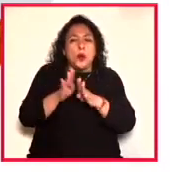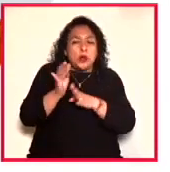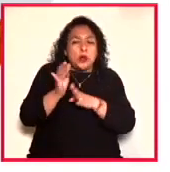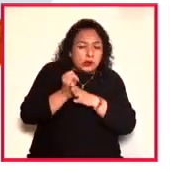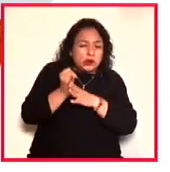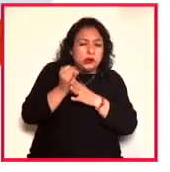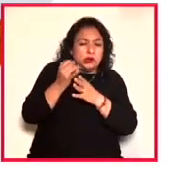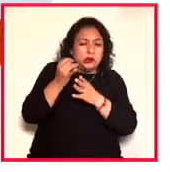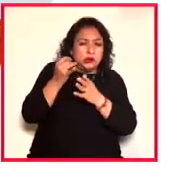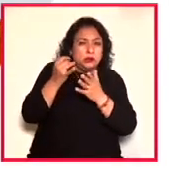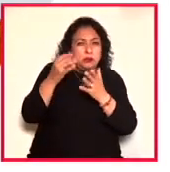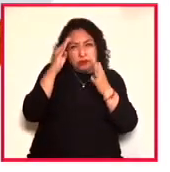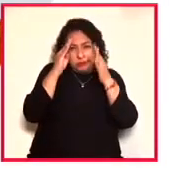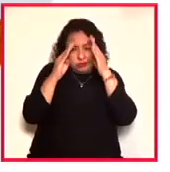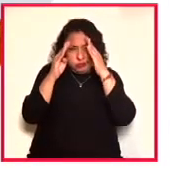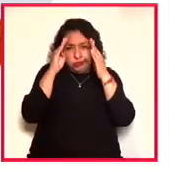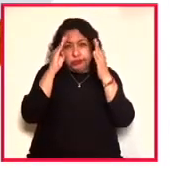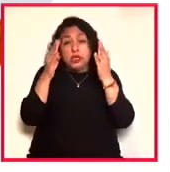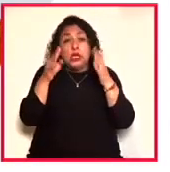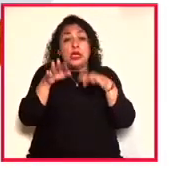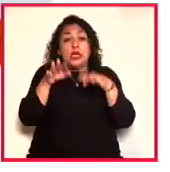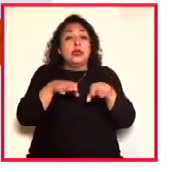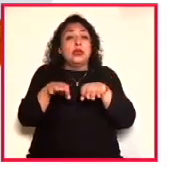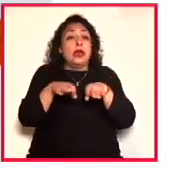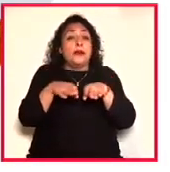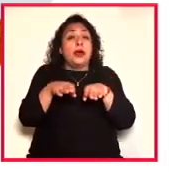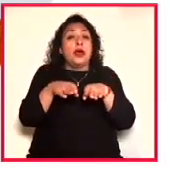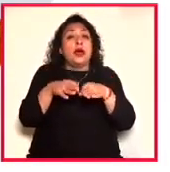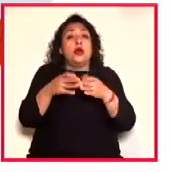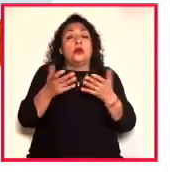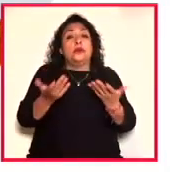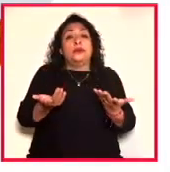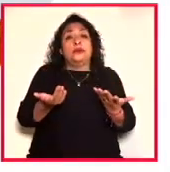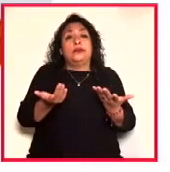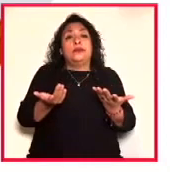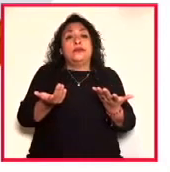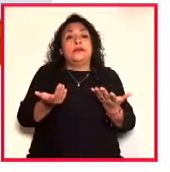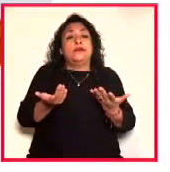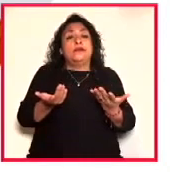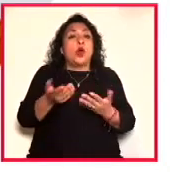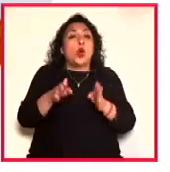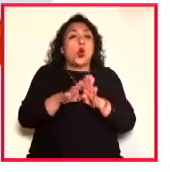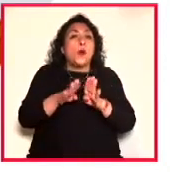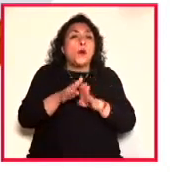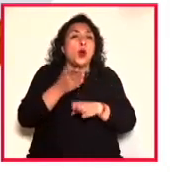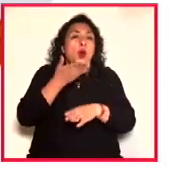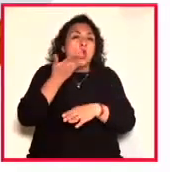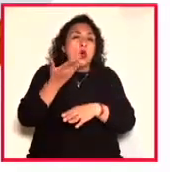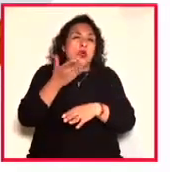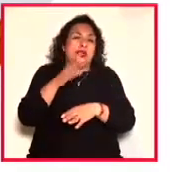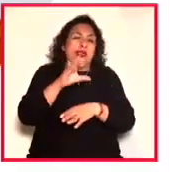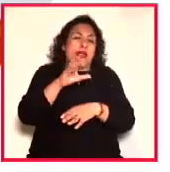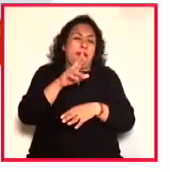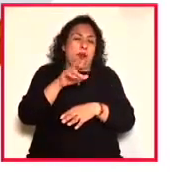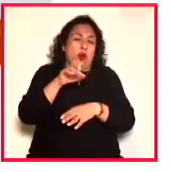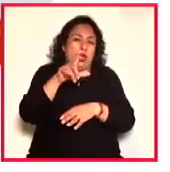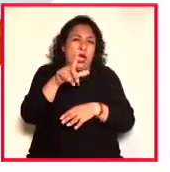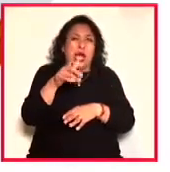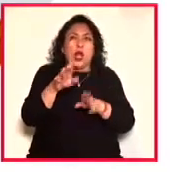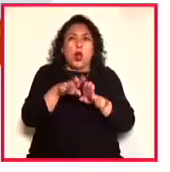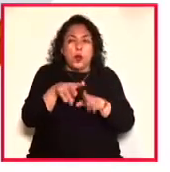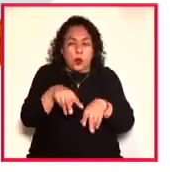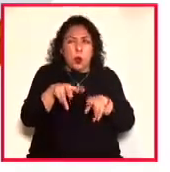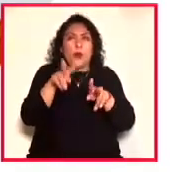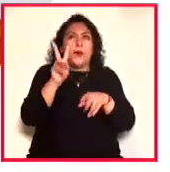un trabajo de reflexión y un trabajo de casi como un ritual, un ceremonial. La manera en que alzamos la mirada